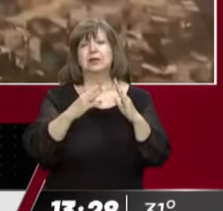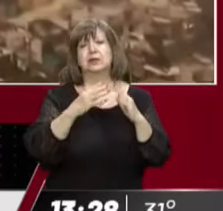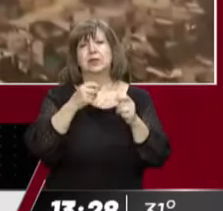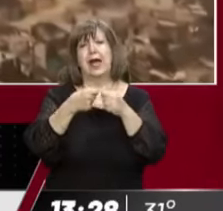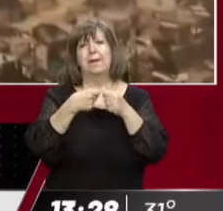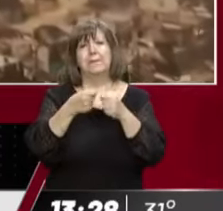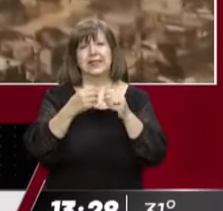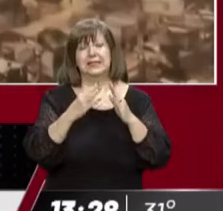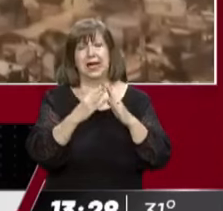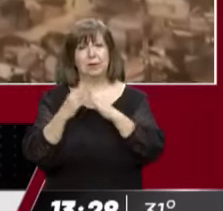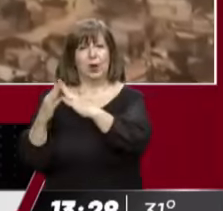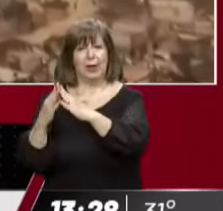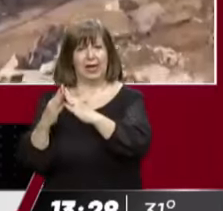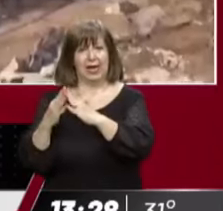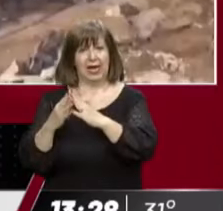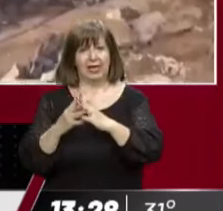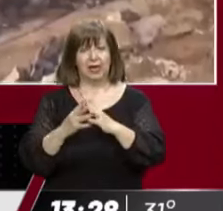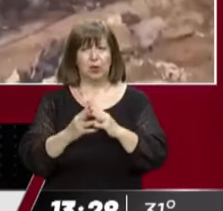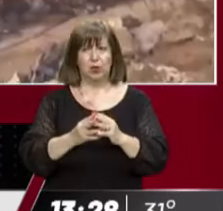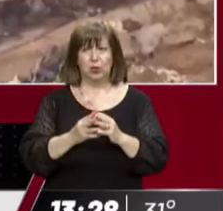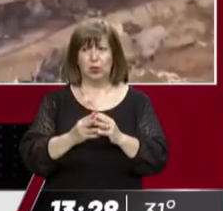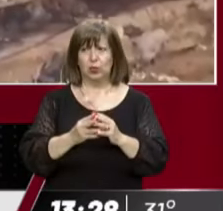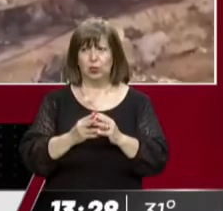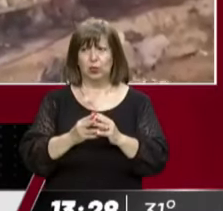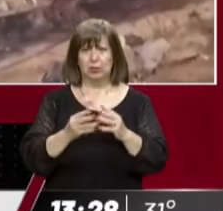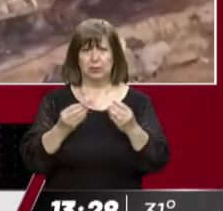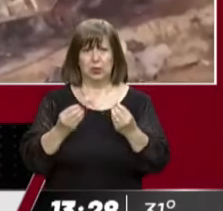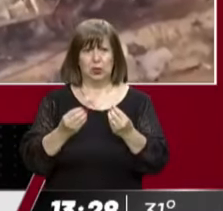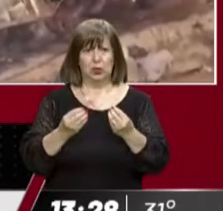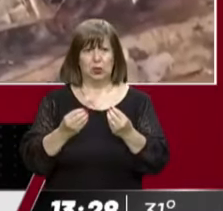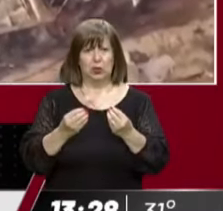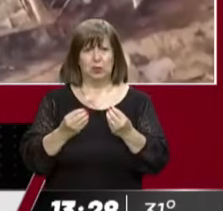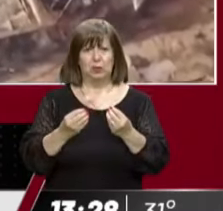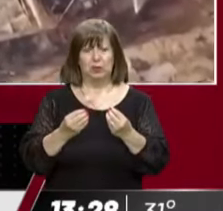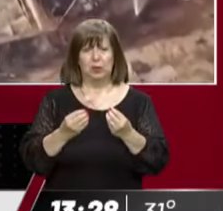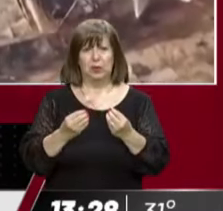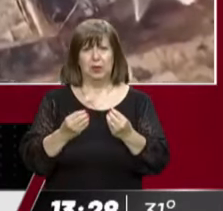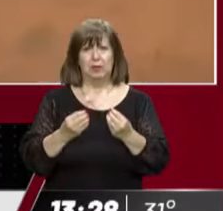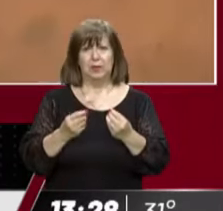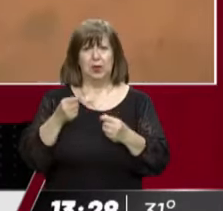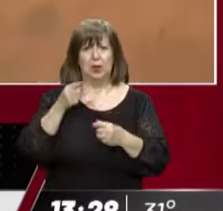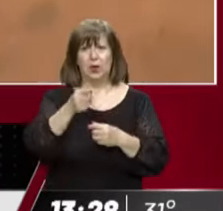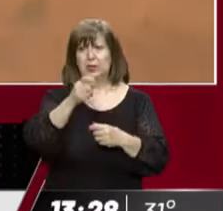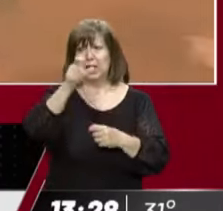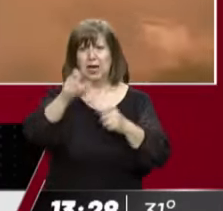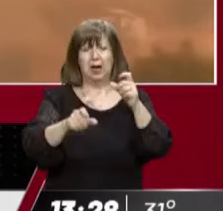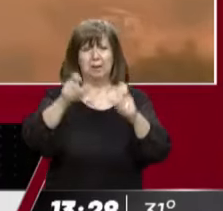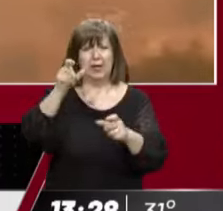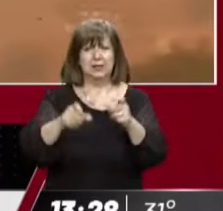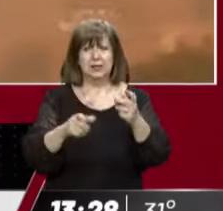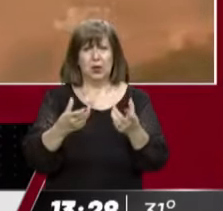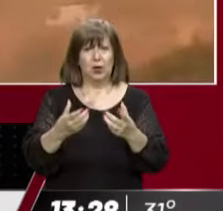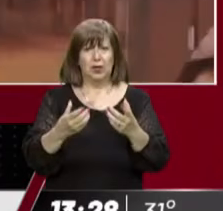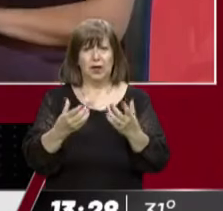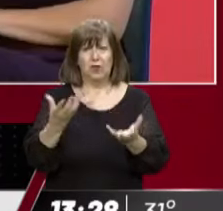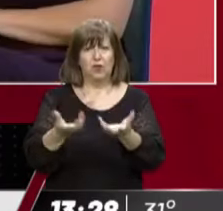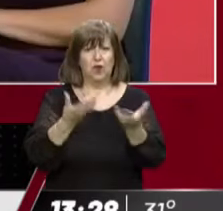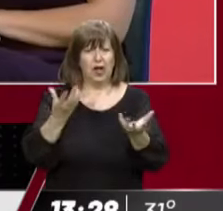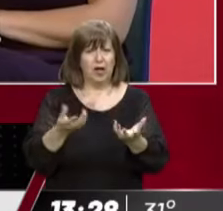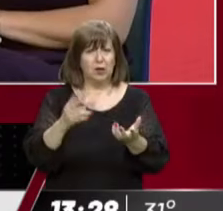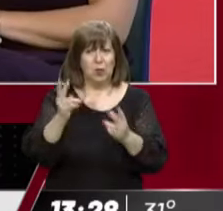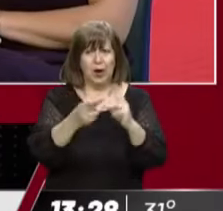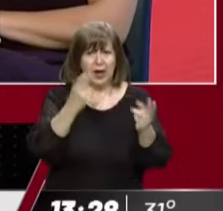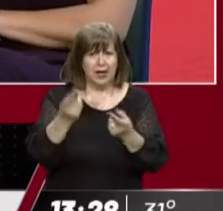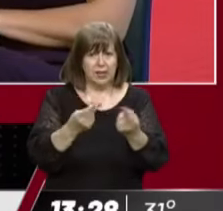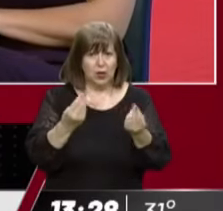profundo incluso que una cuestión solo de dinero, porque es atentar contra la vida humana sin ningún tipo de